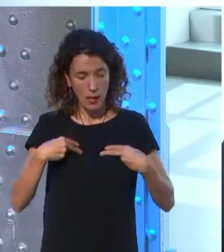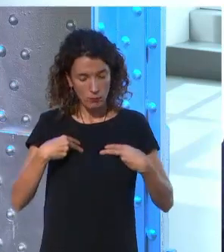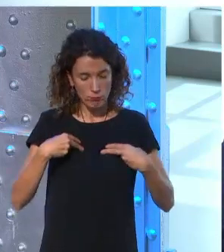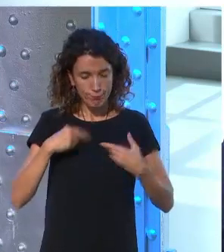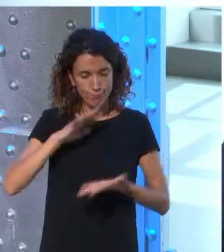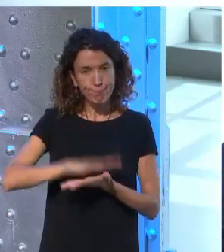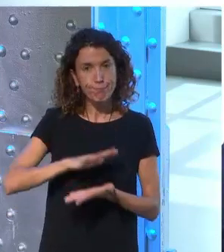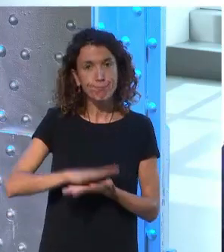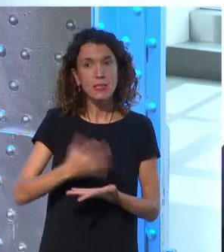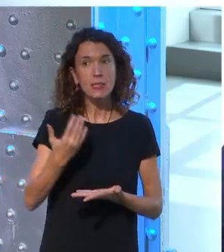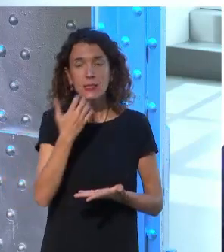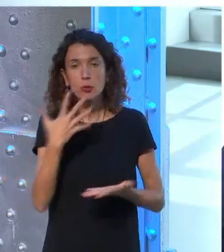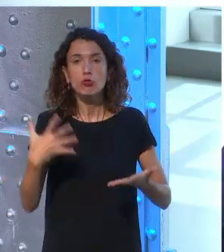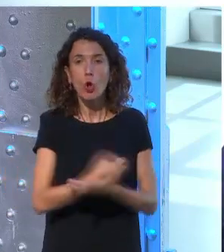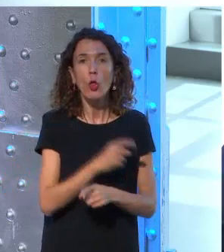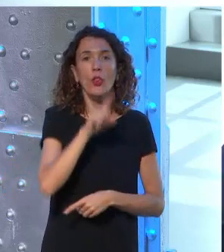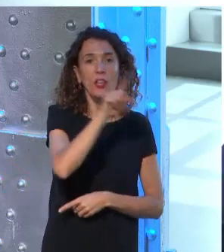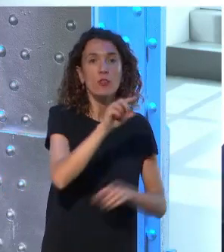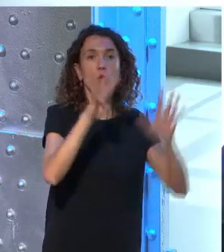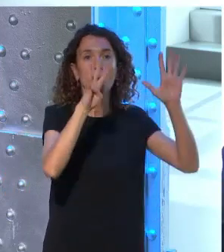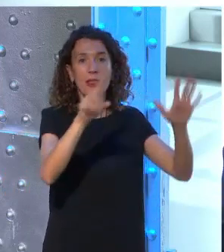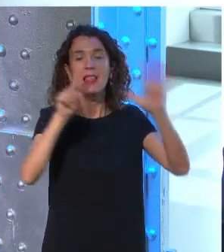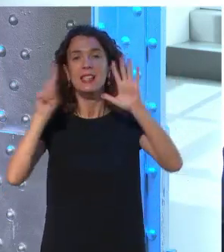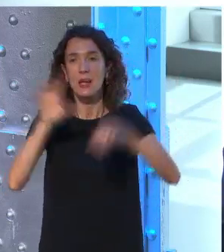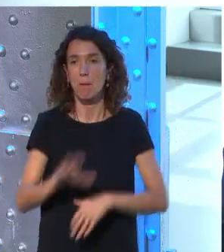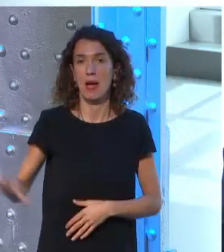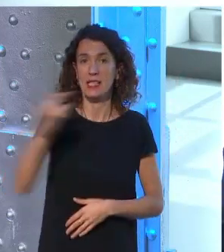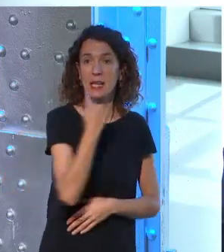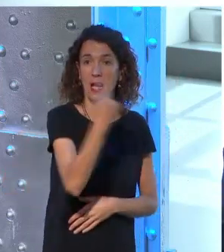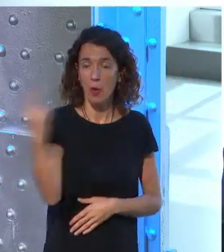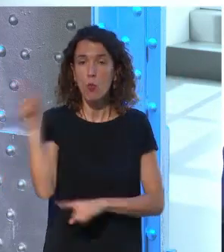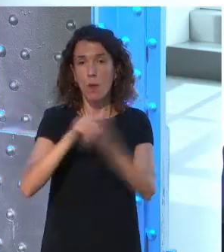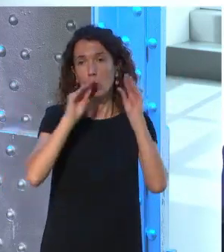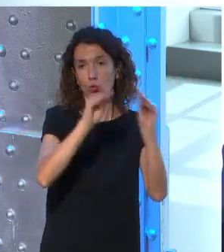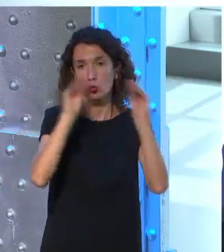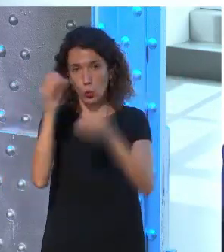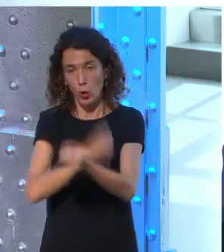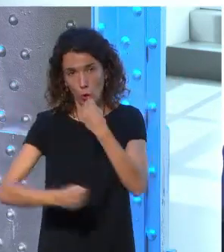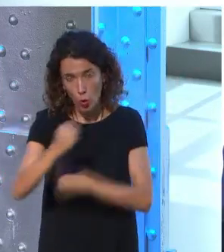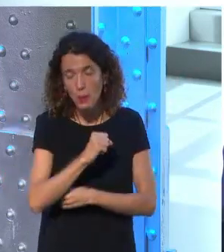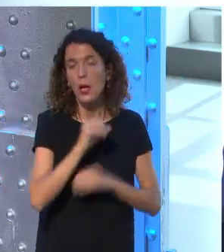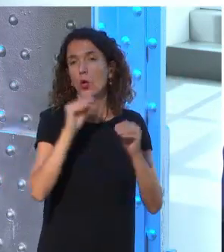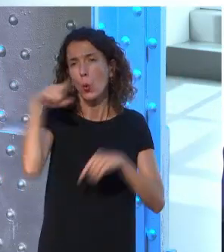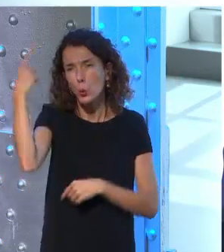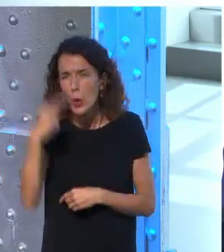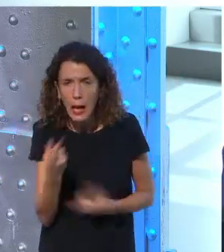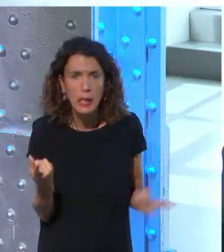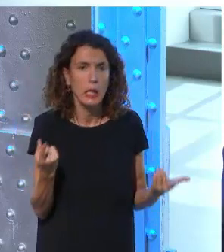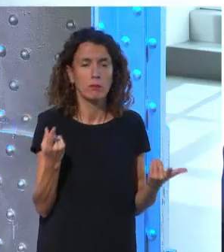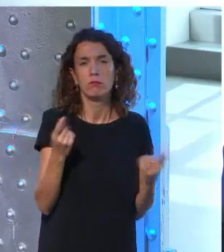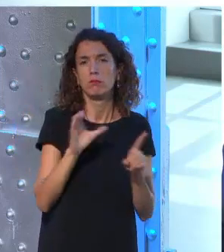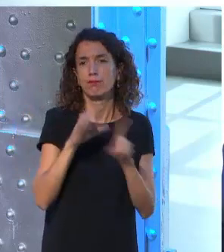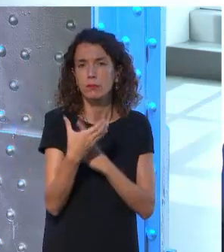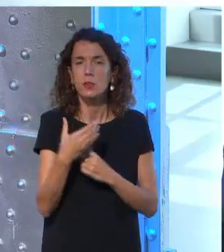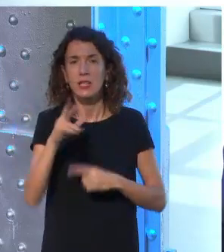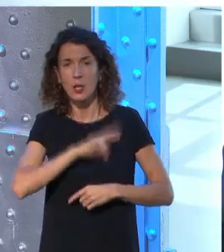si hemos sido capaces de que 196 países, cada uno con sus problemáticas económicas, culturales y